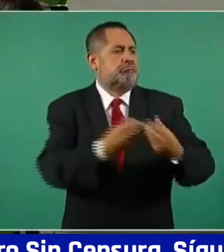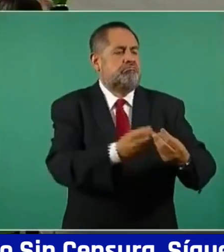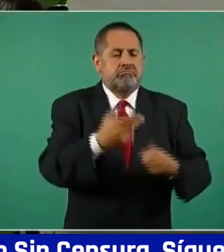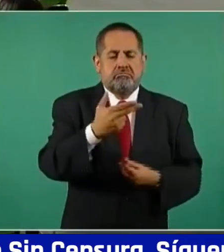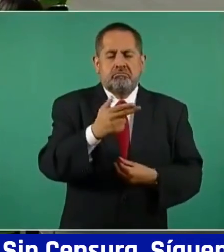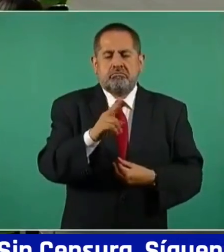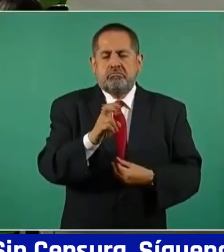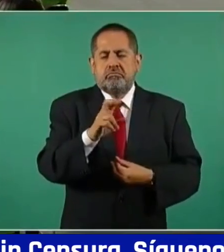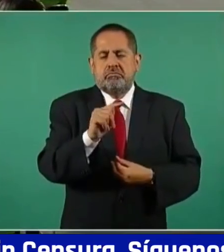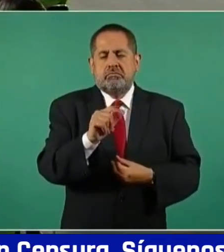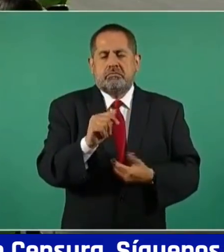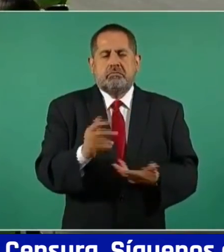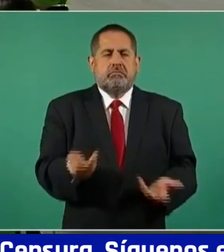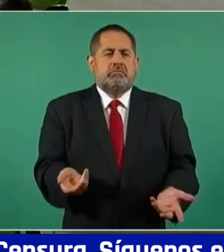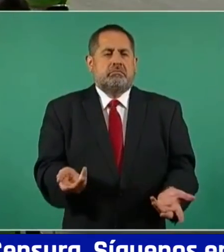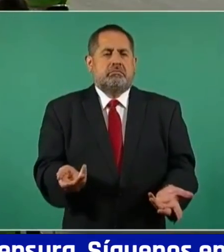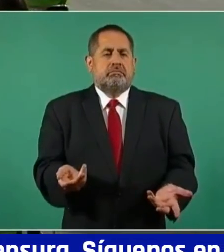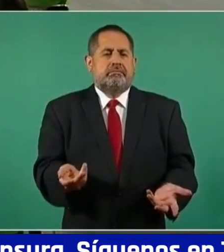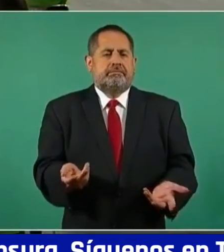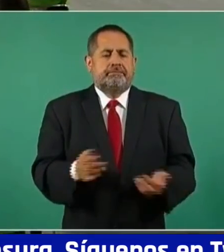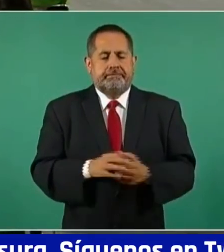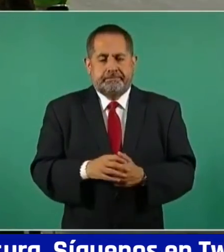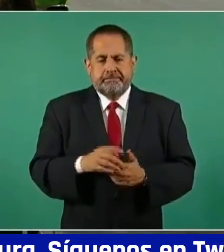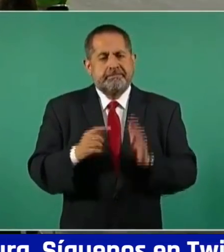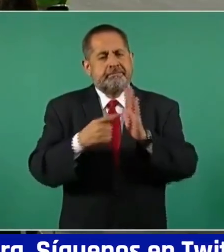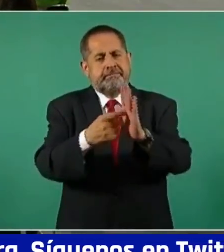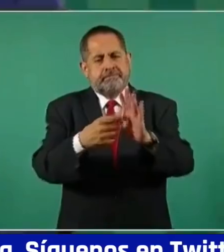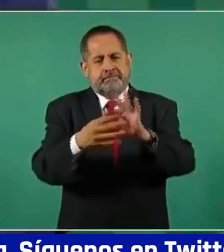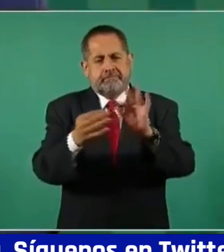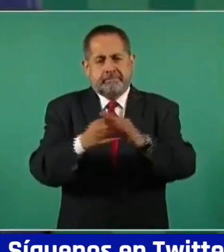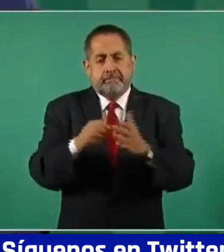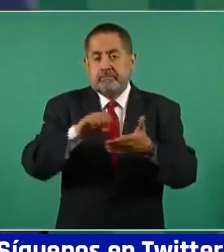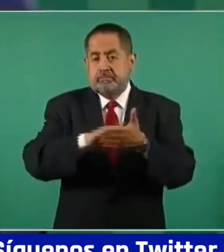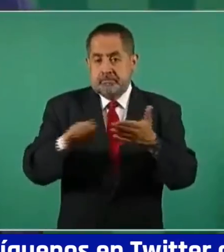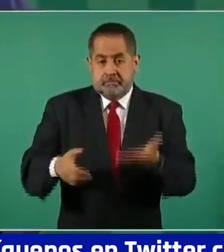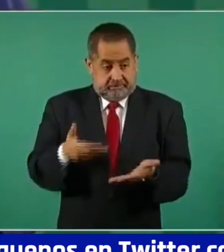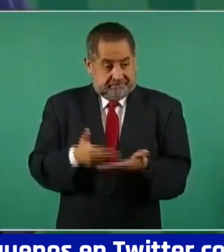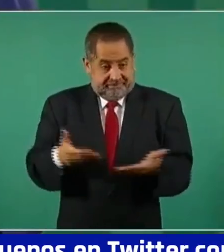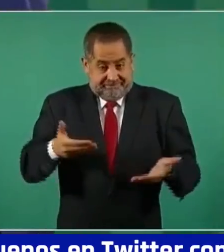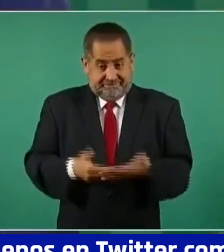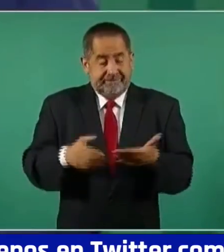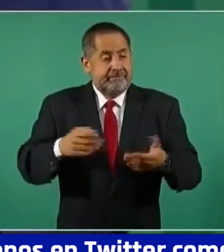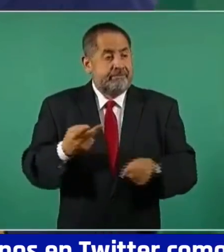¿Por qué planteo todo esto? Porque ahora los del ALA